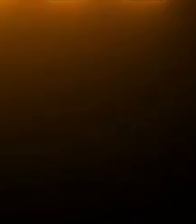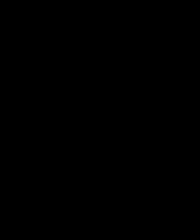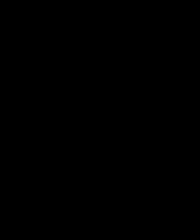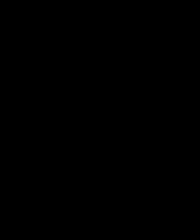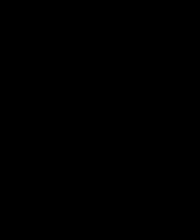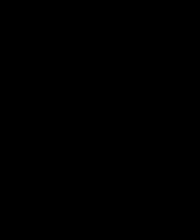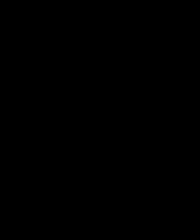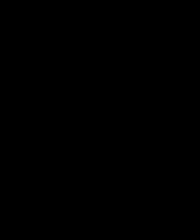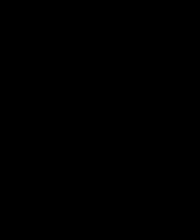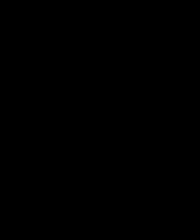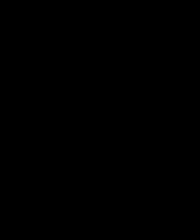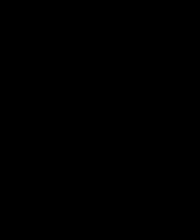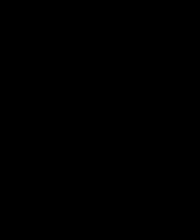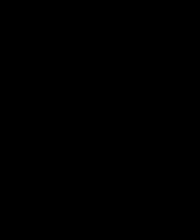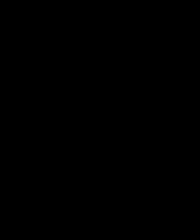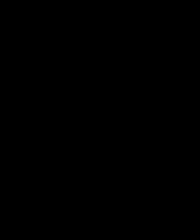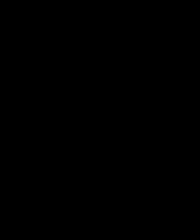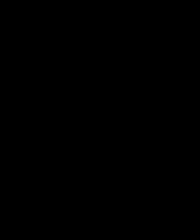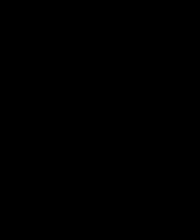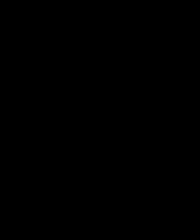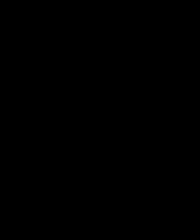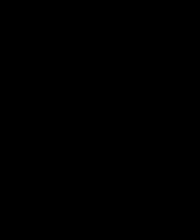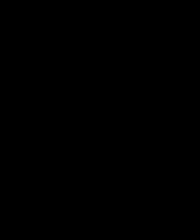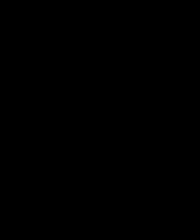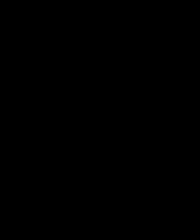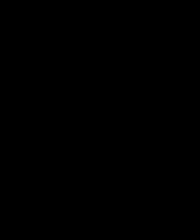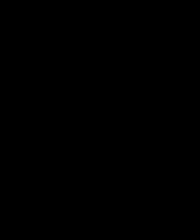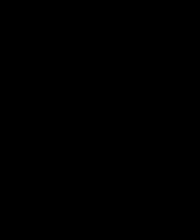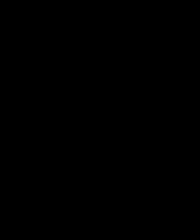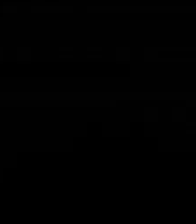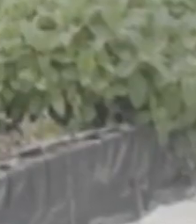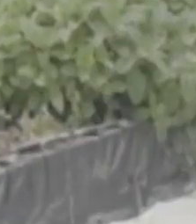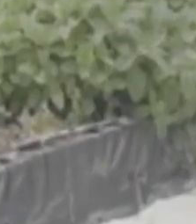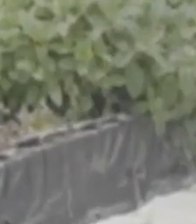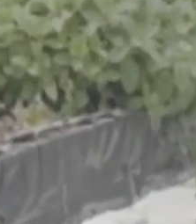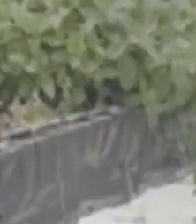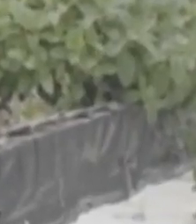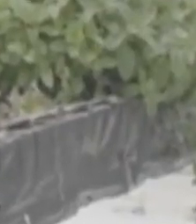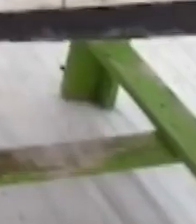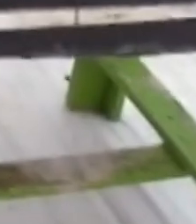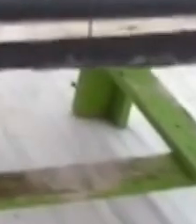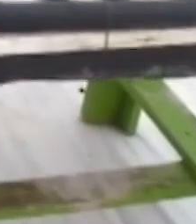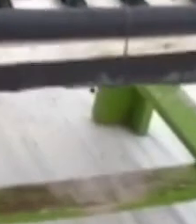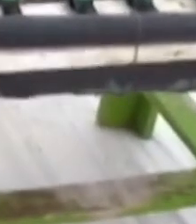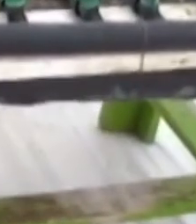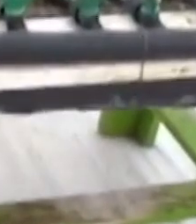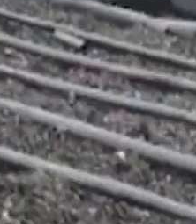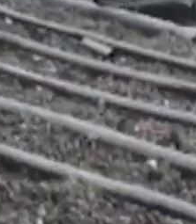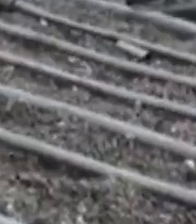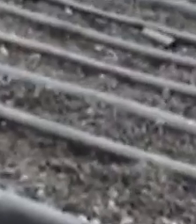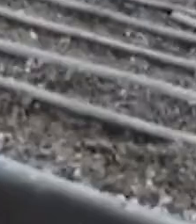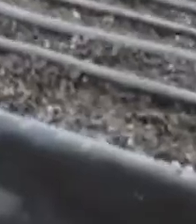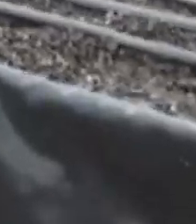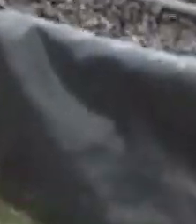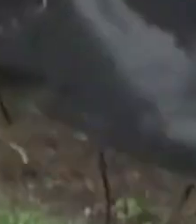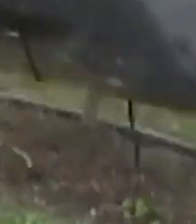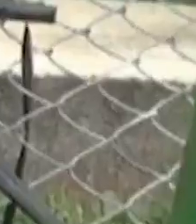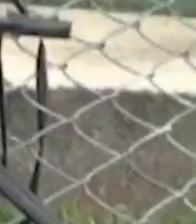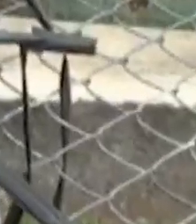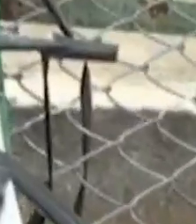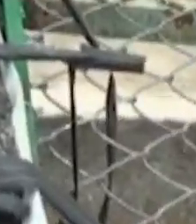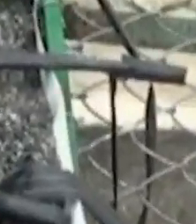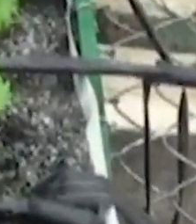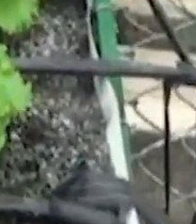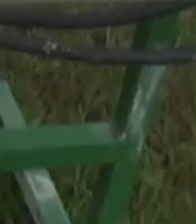mañana. Aquí en 13, Costa Rica Televisión. Un programa que nos enseña a cómo construir una huerta